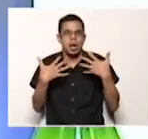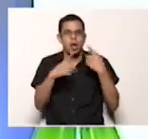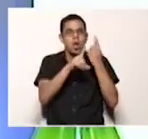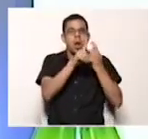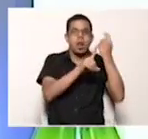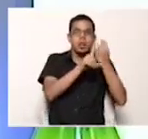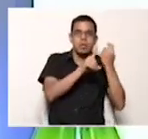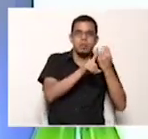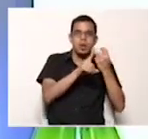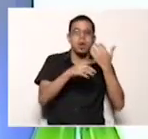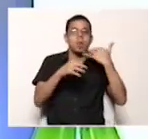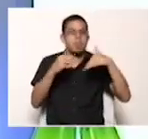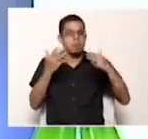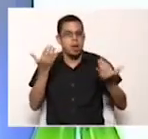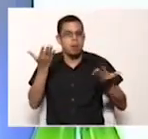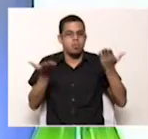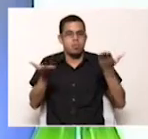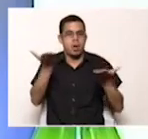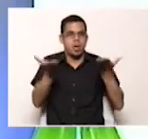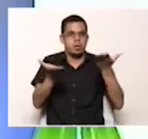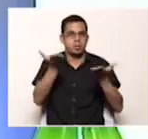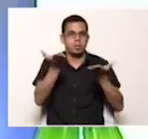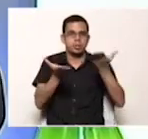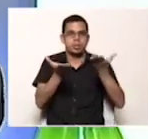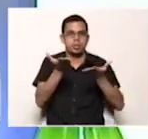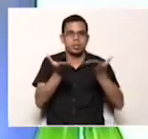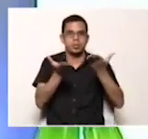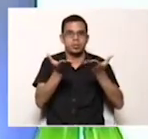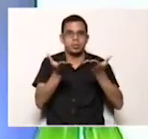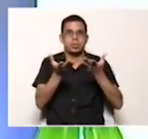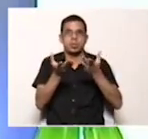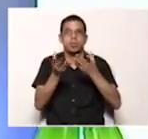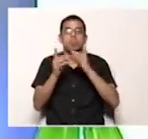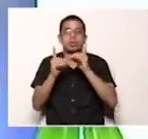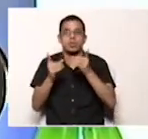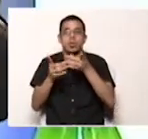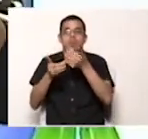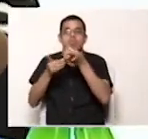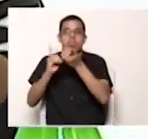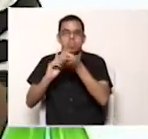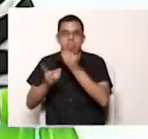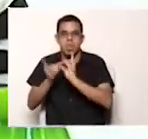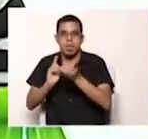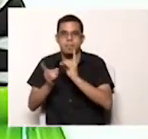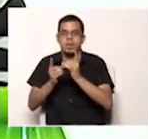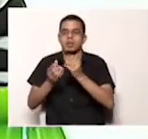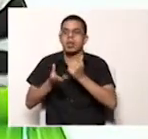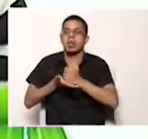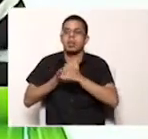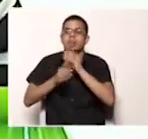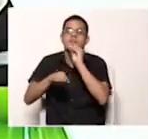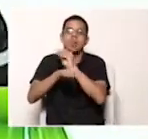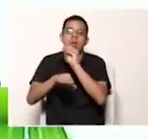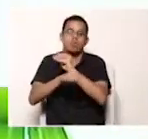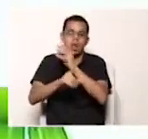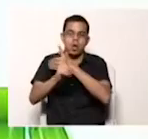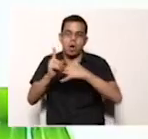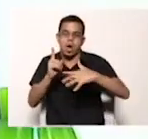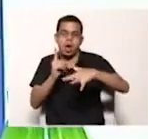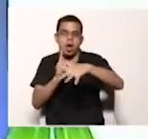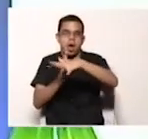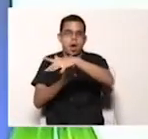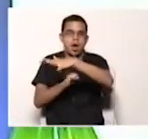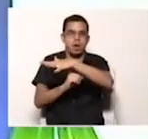radiaciones puedan ser, por decirlo así, agradables y beneficiosas para nuestro planeta Tierra. Claro. Bien, cuando